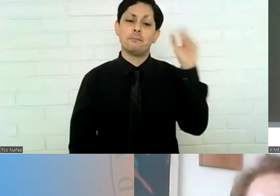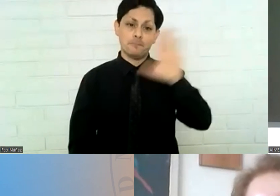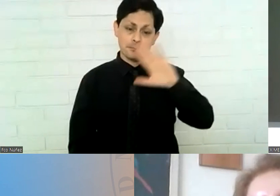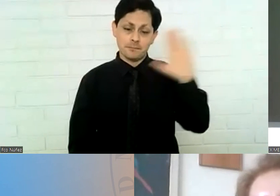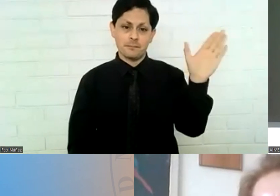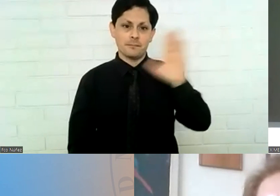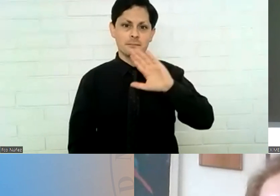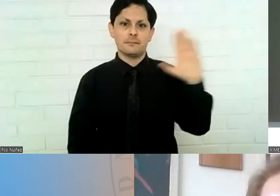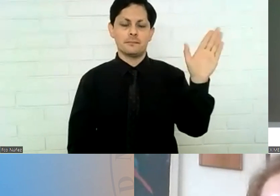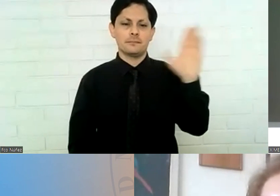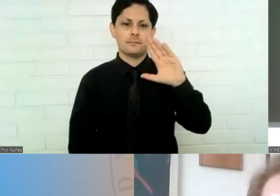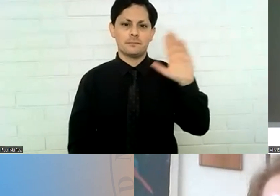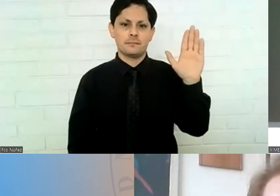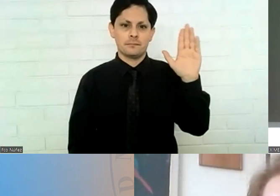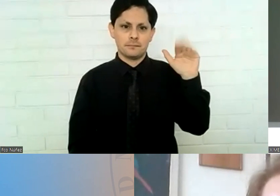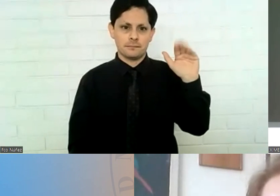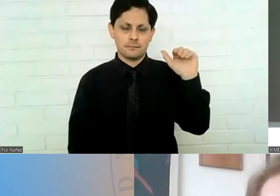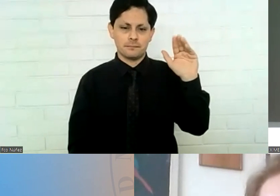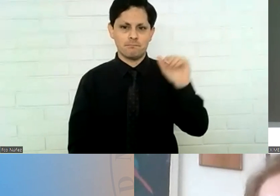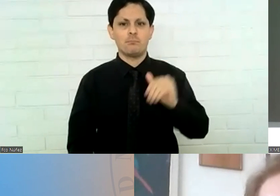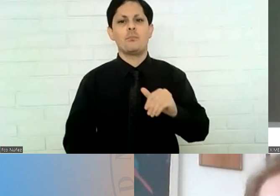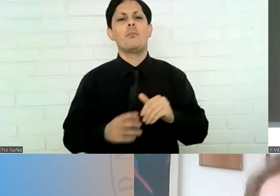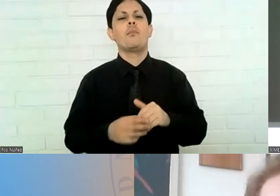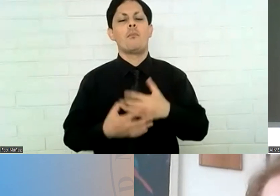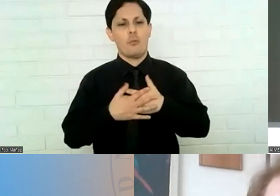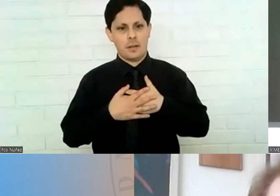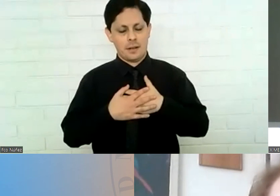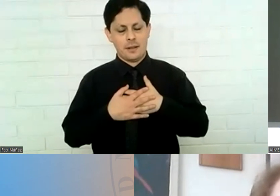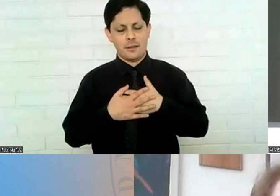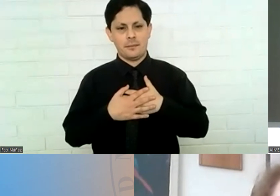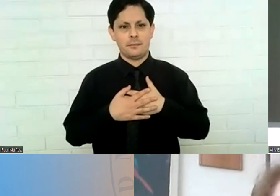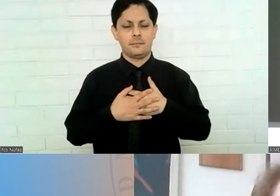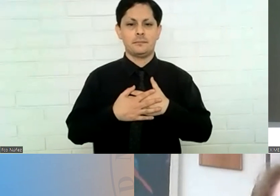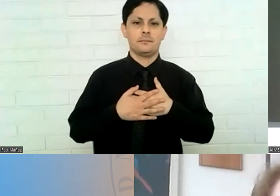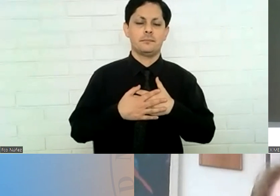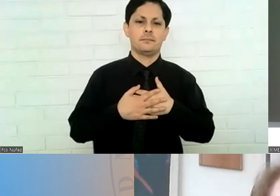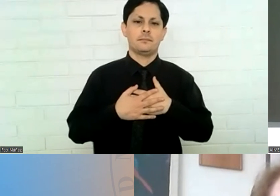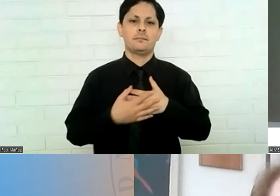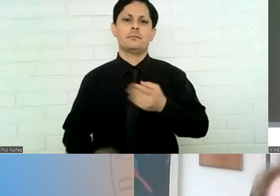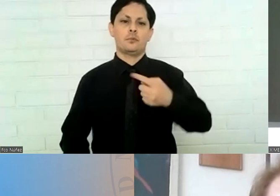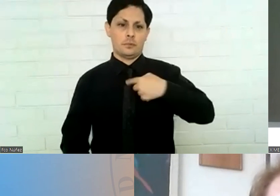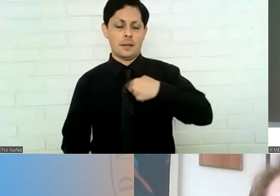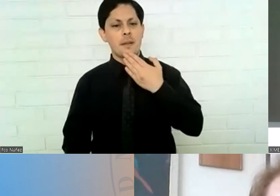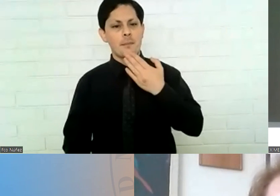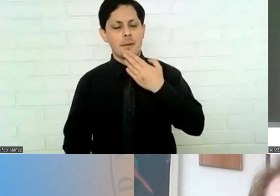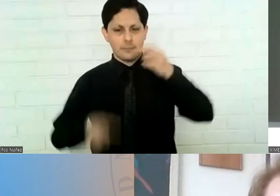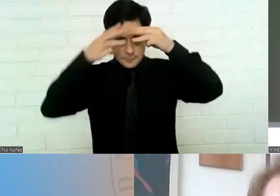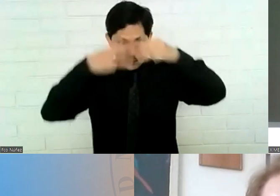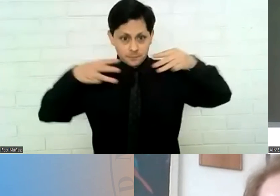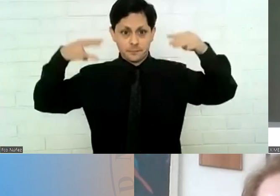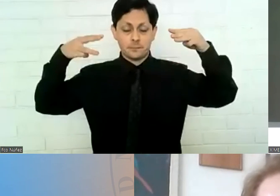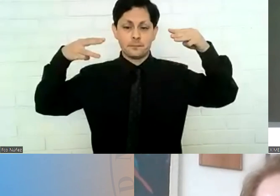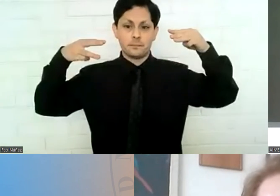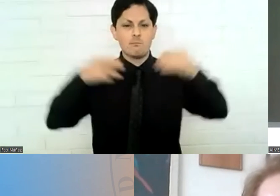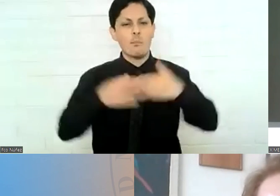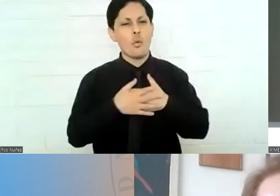gracias, y ha sido un agrado. Yo también quisiera darles las gracias a todos. Un